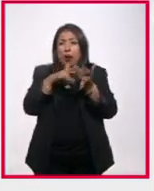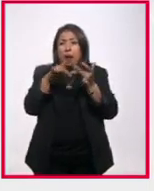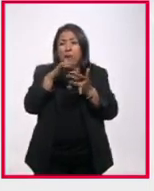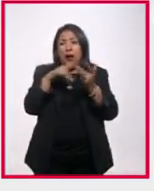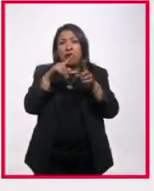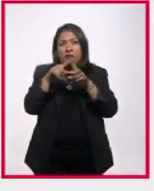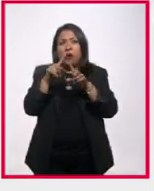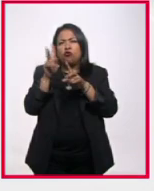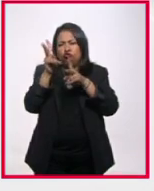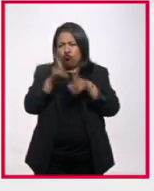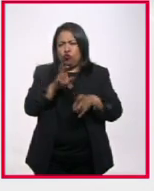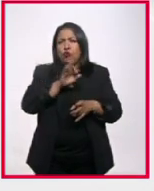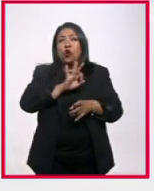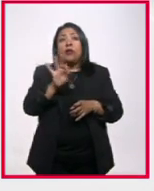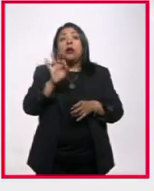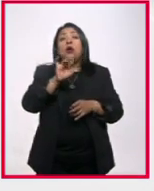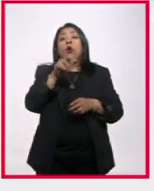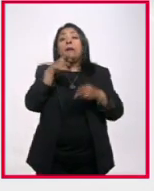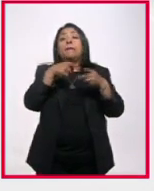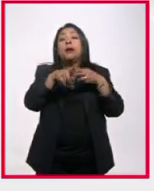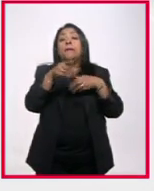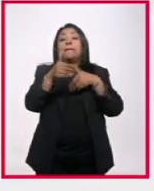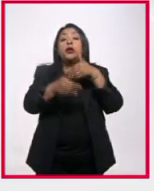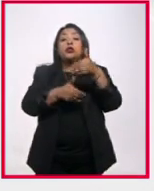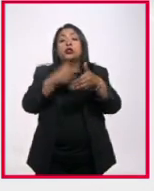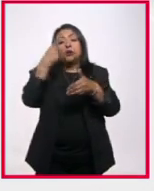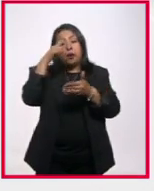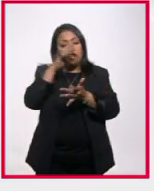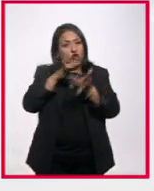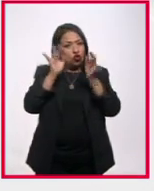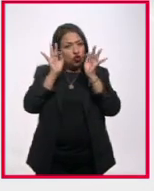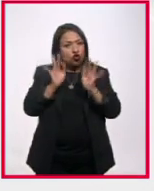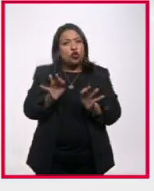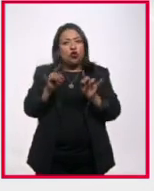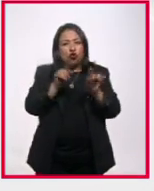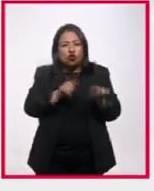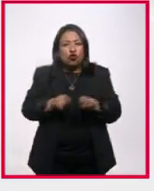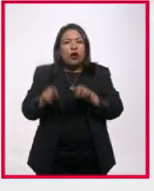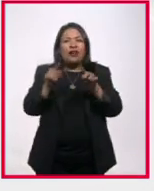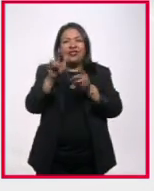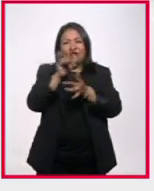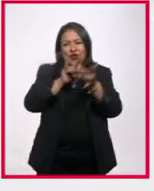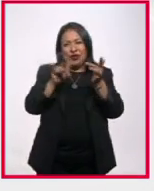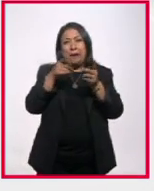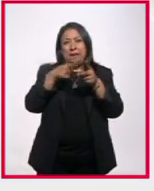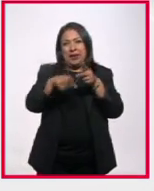Y bueno, lo que va a iniciar es un proceso de grabación ya propiamente de los discos